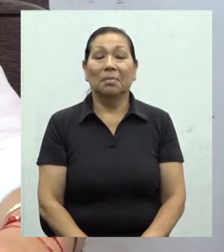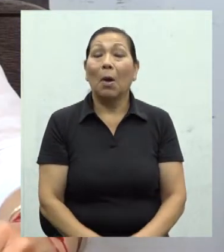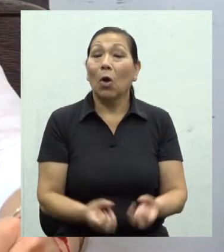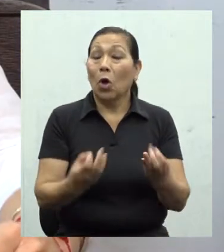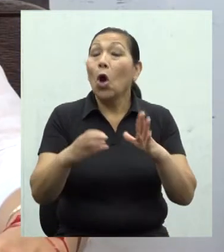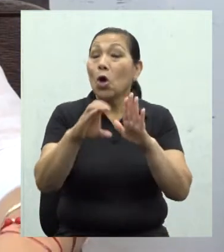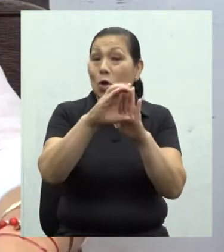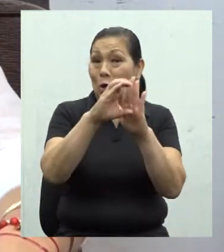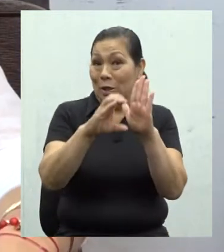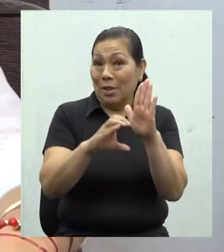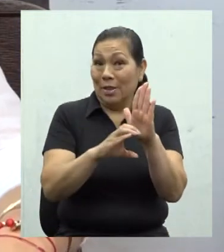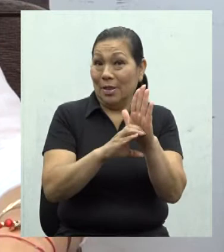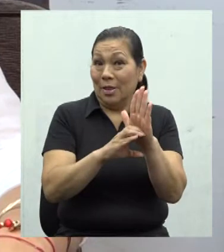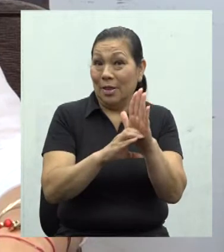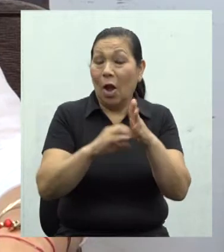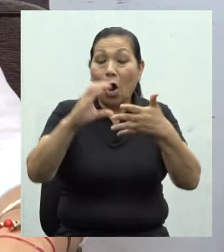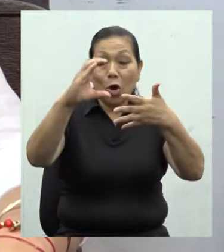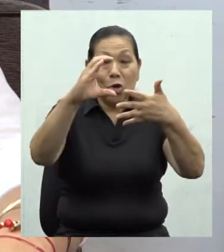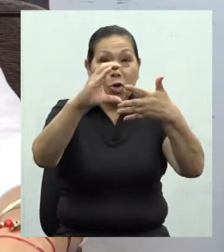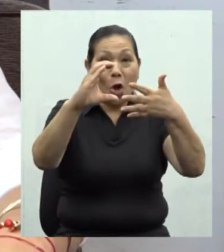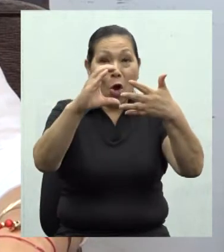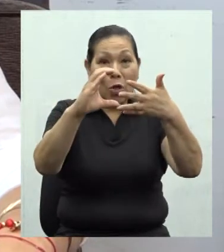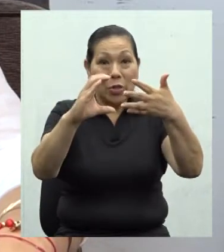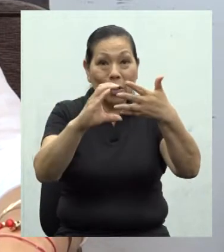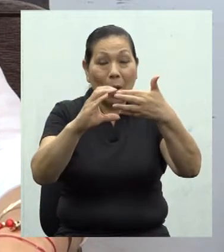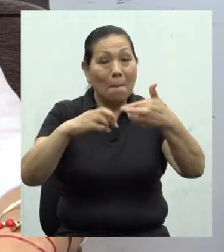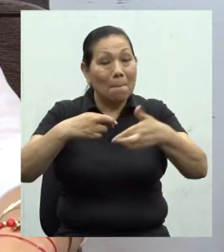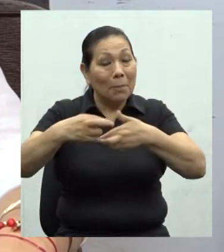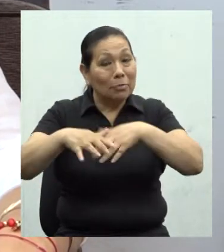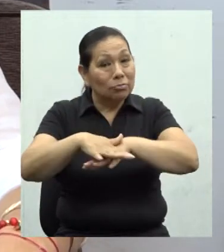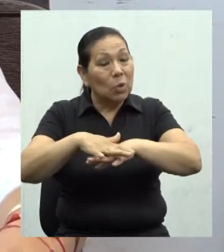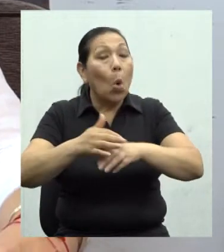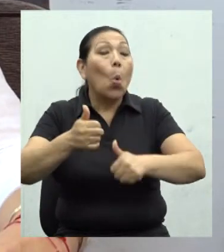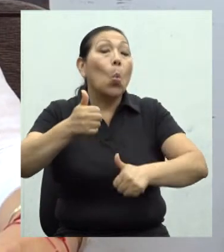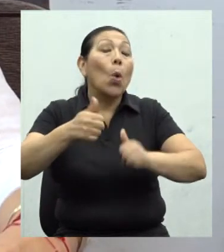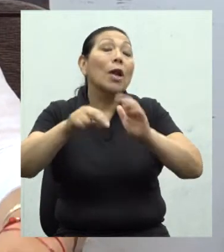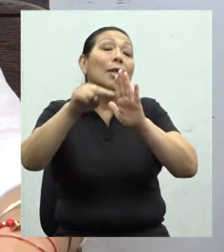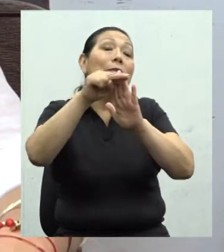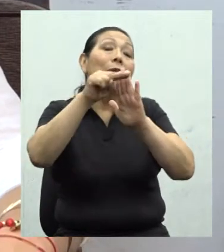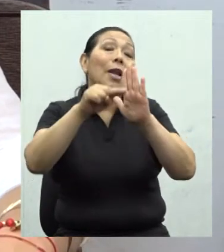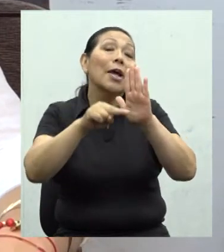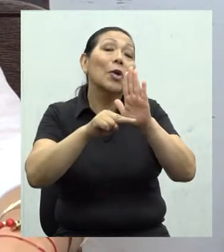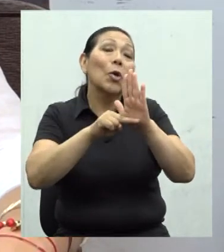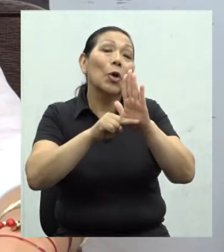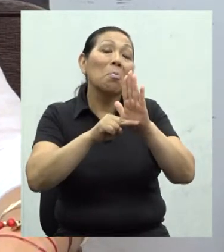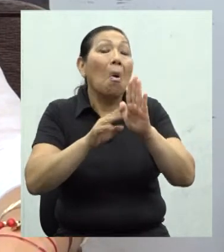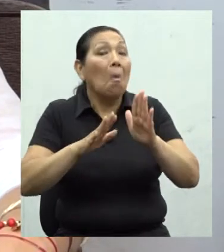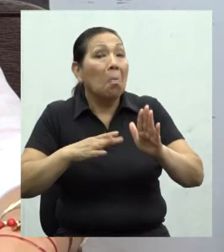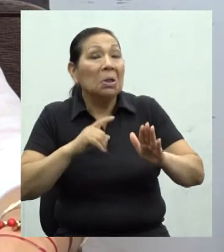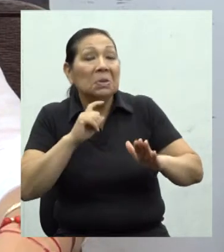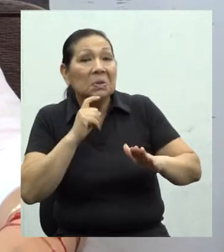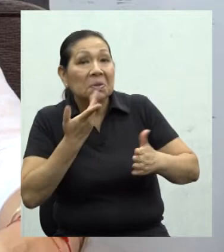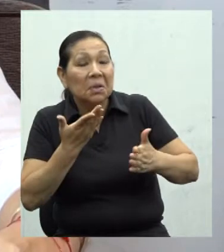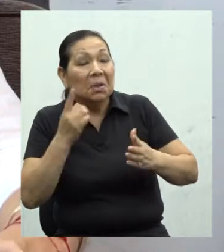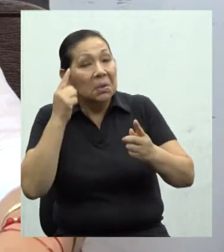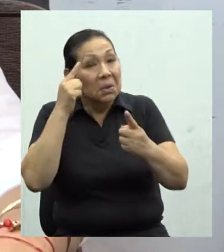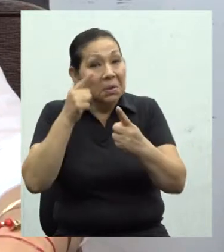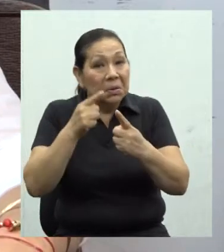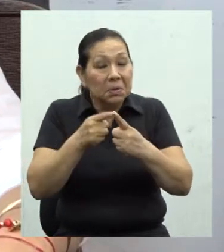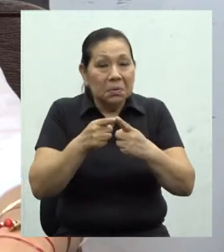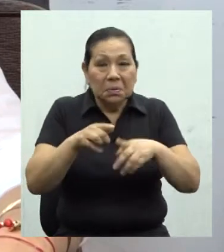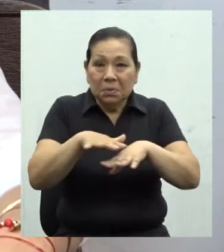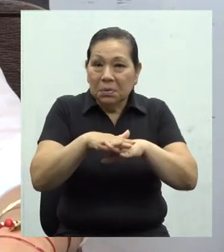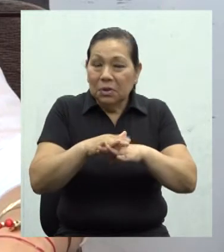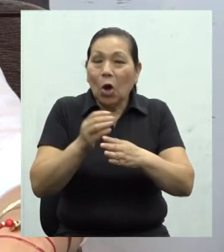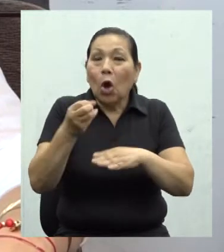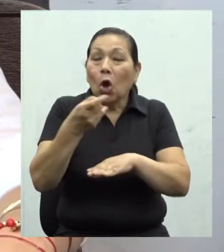Tanto la Constitución y el Código Procesal Constitucional desarrollan cuáles son las normas que pueden ser objetadas a través de un